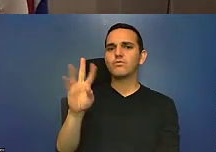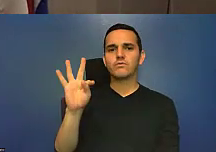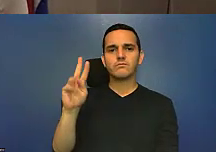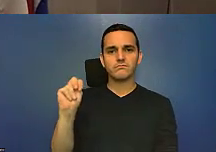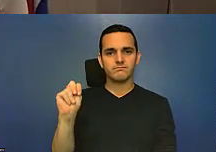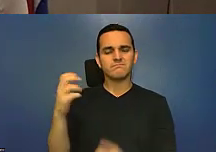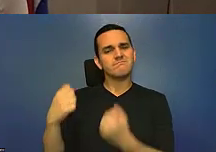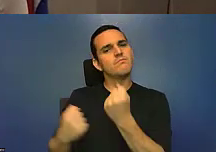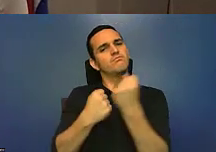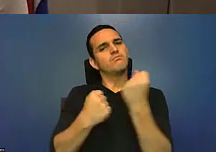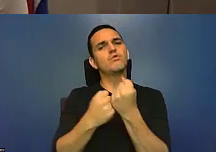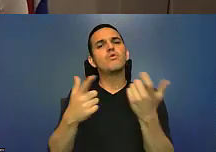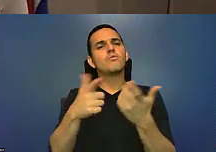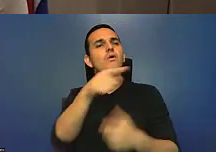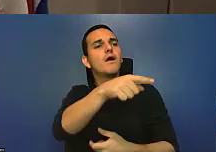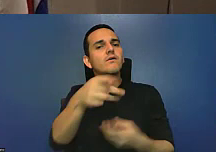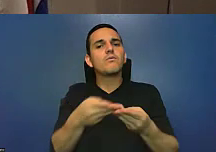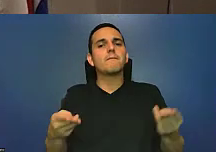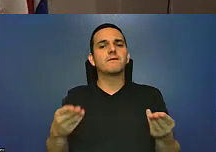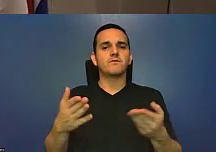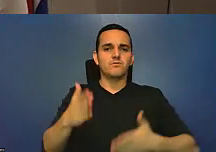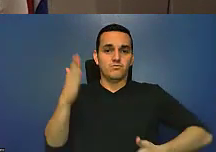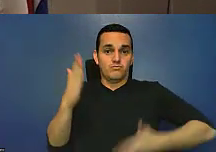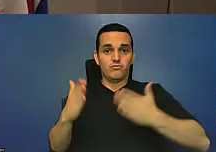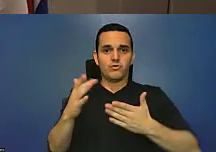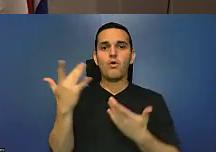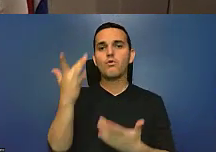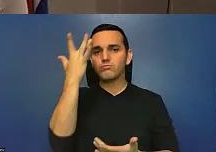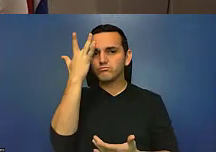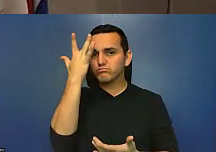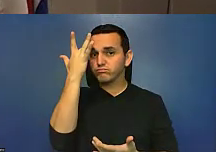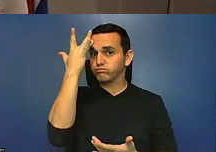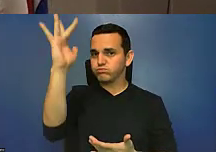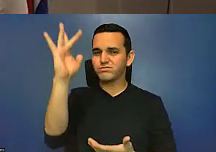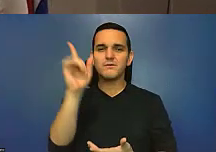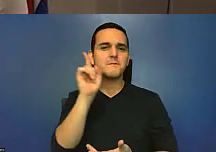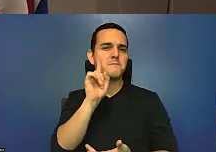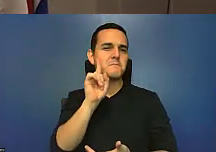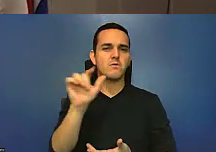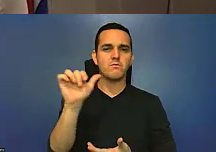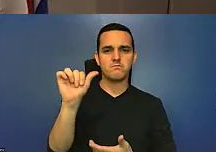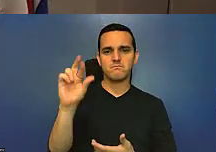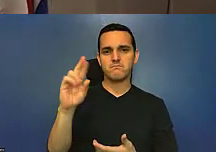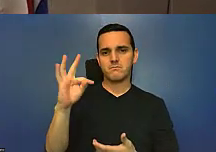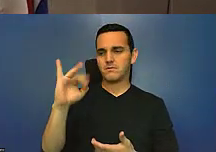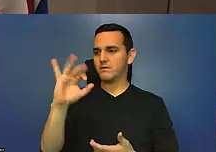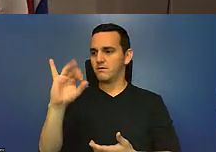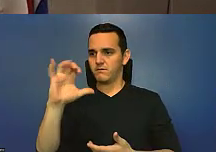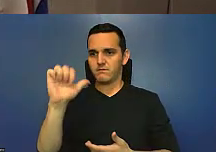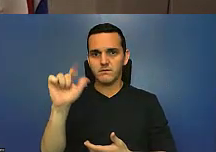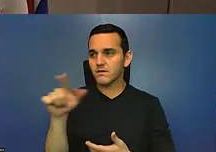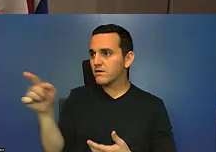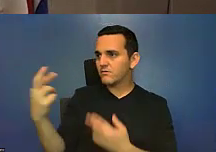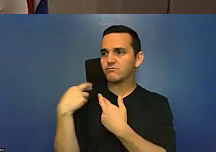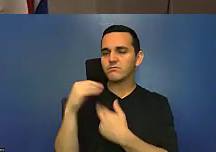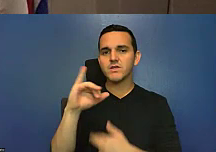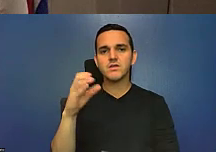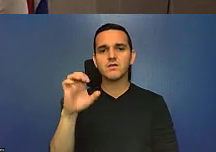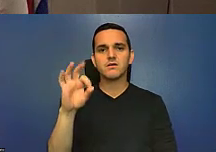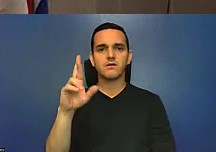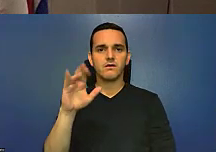Nacional en materia de robótica e inteligencia artificial. Está a cargo del señor Jeffrey Mendoza